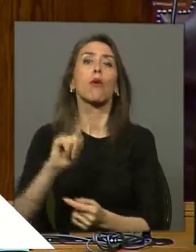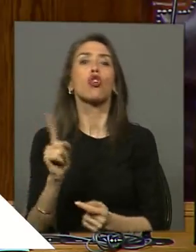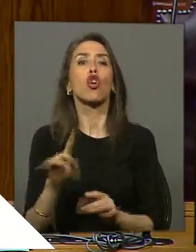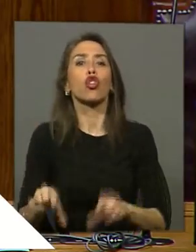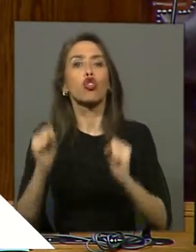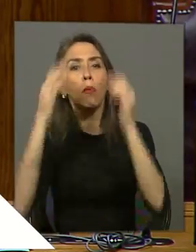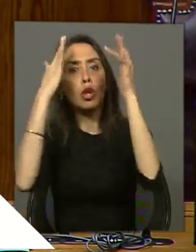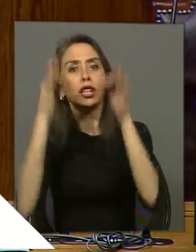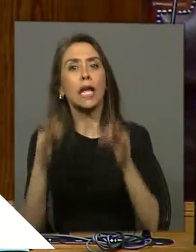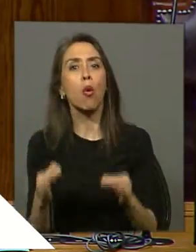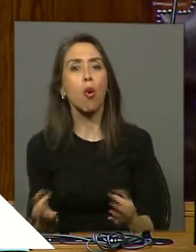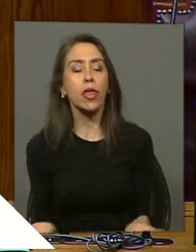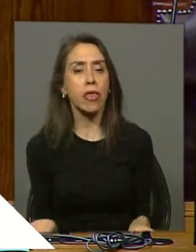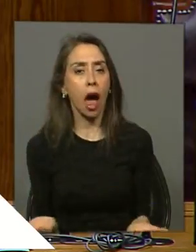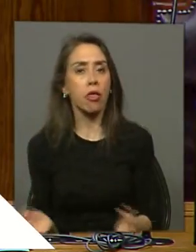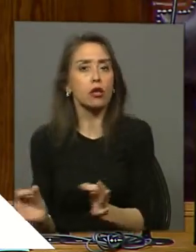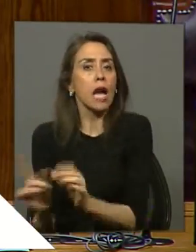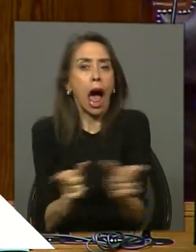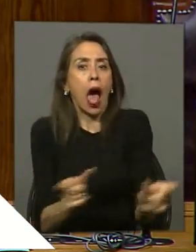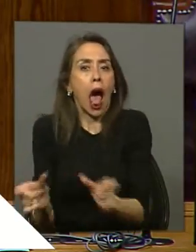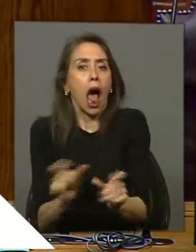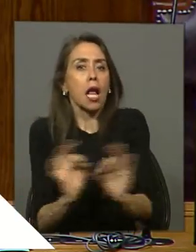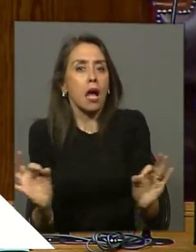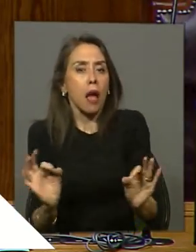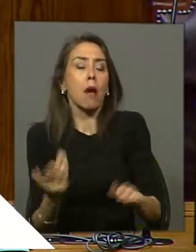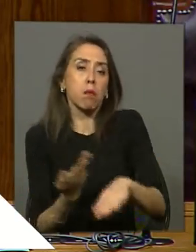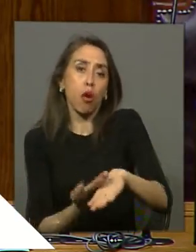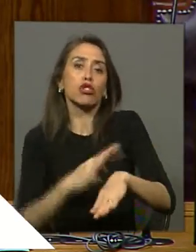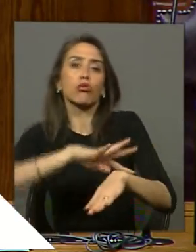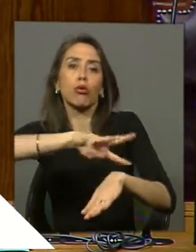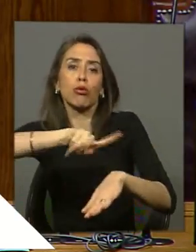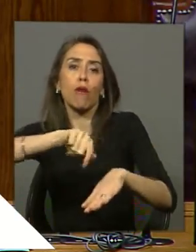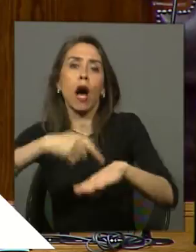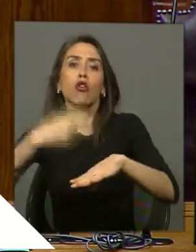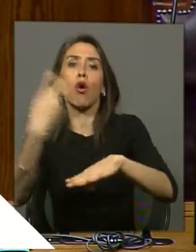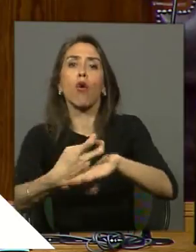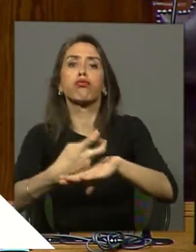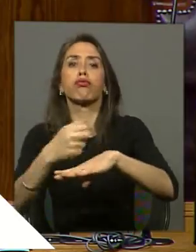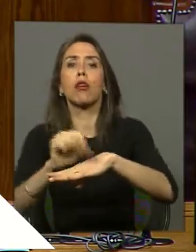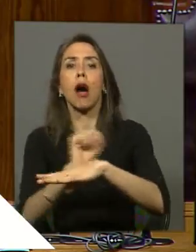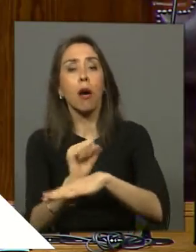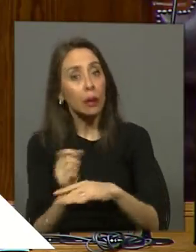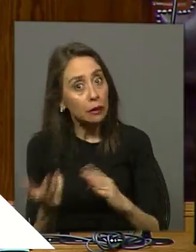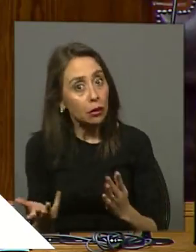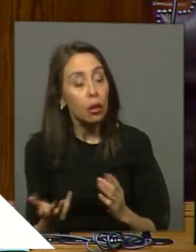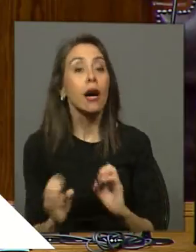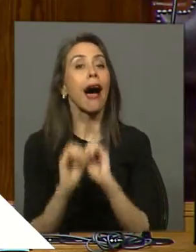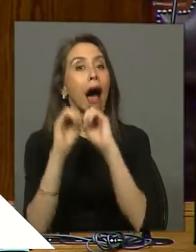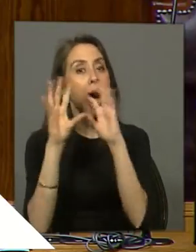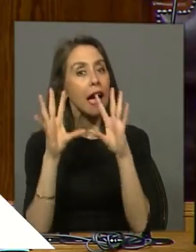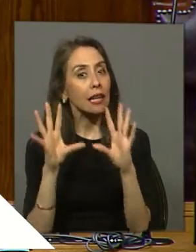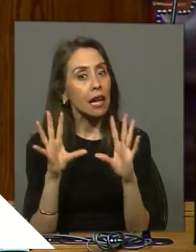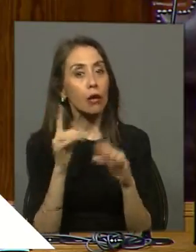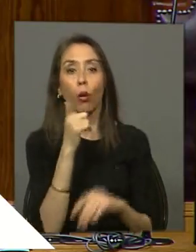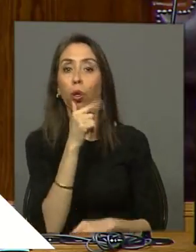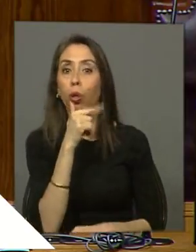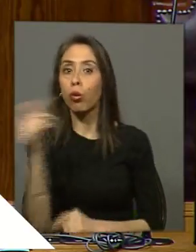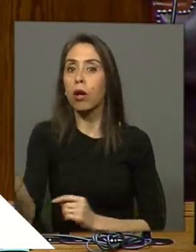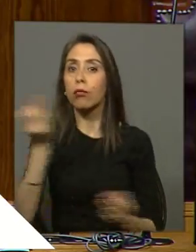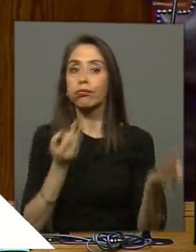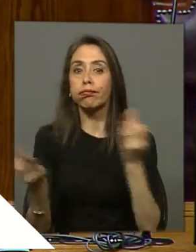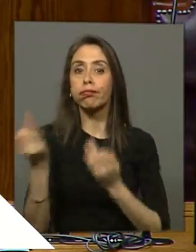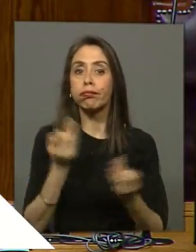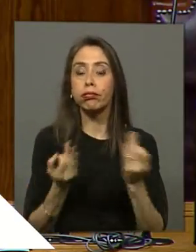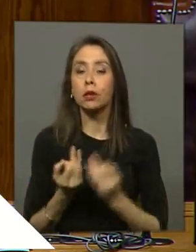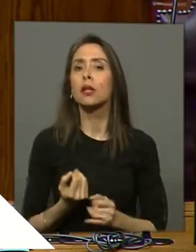estándares de seguridad en la medida en que se produjo el efecto ya referido. Con esto creo aclarar también una de las dudas que se planteó